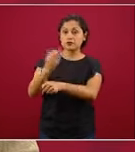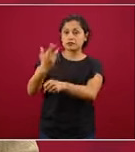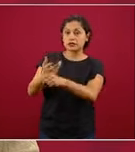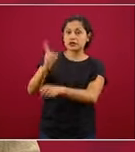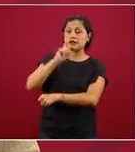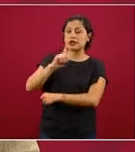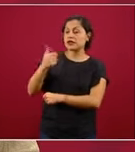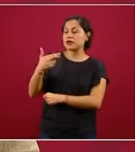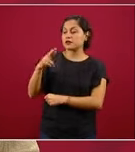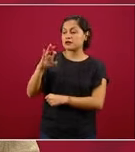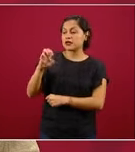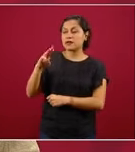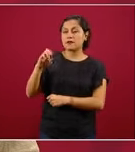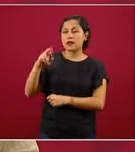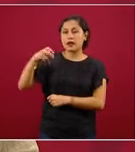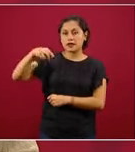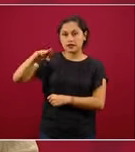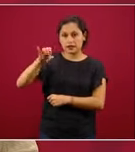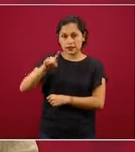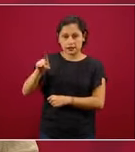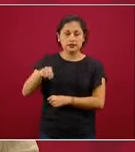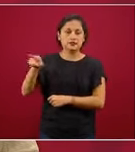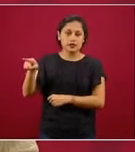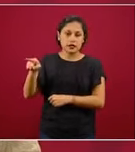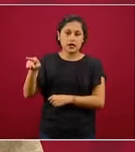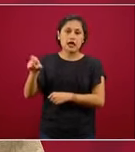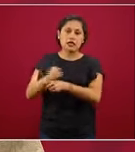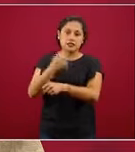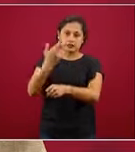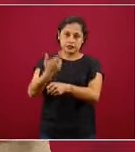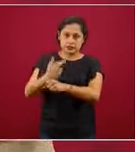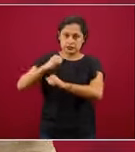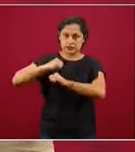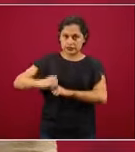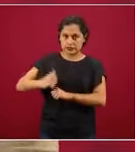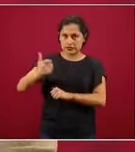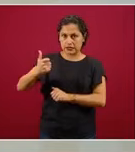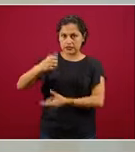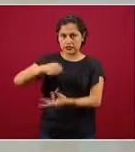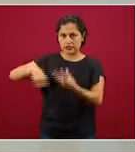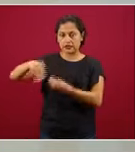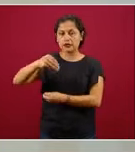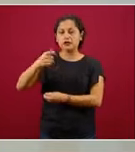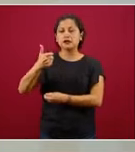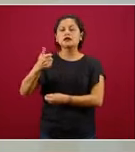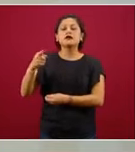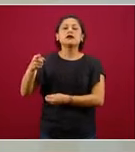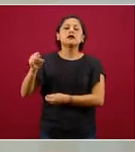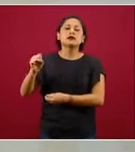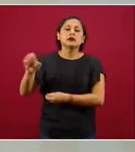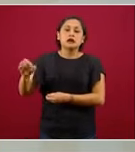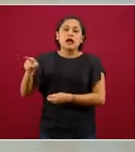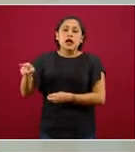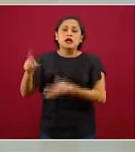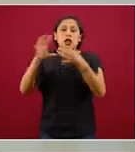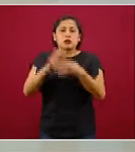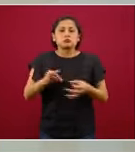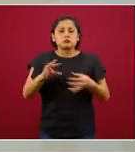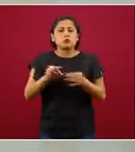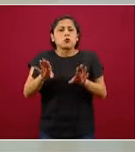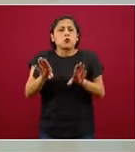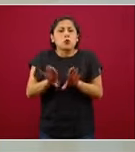Márquez Colín, la doctora Graciela Márquez Colín, secretaria de Economía, habló sobre los avances que se han presentado respecto